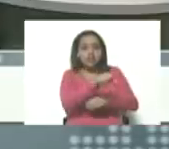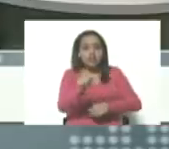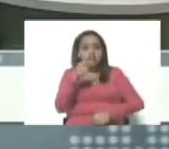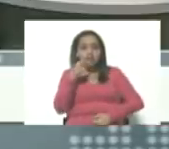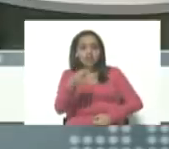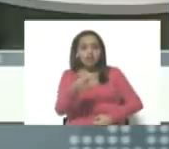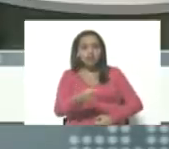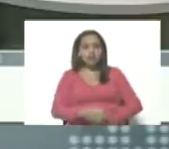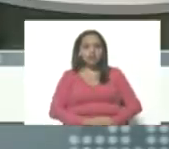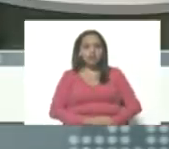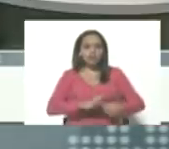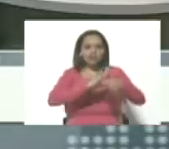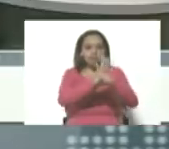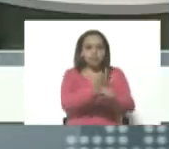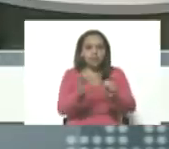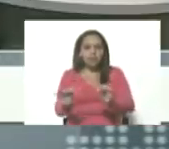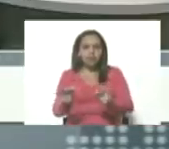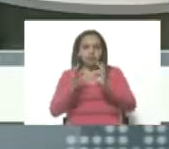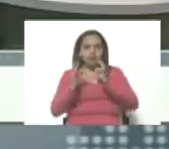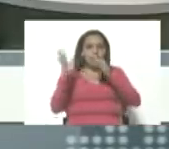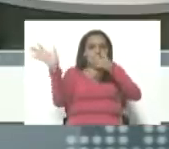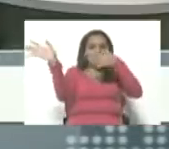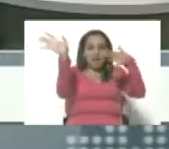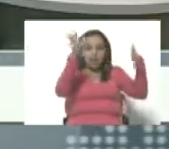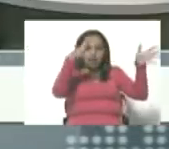que el coronavirus se transmite por el aire.